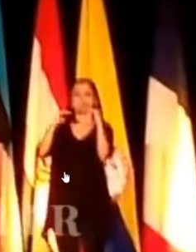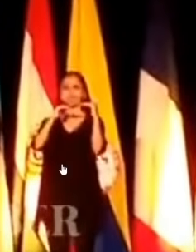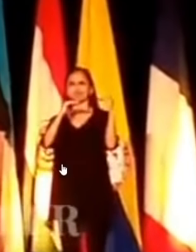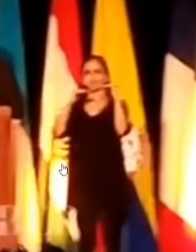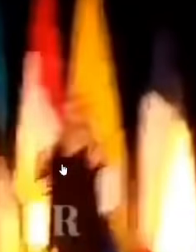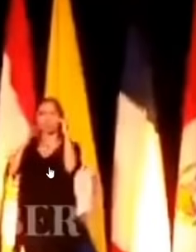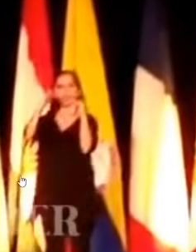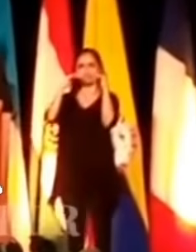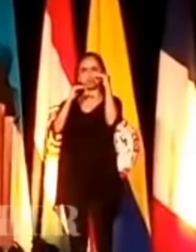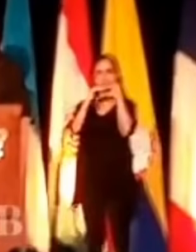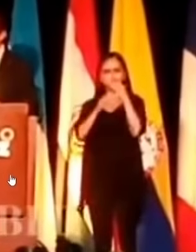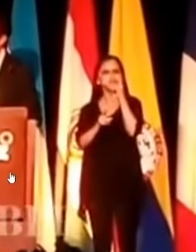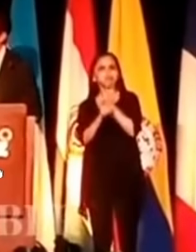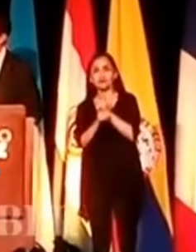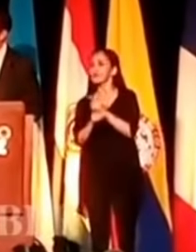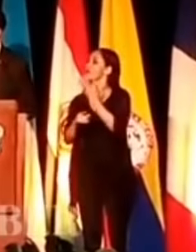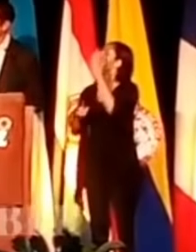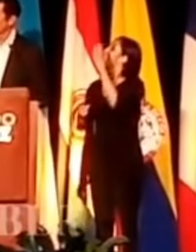correcto